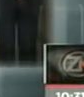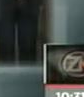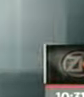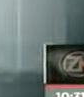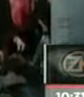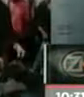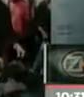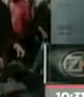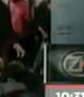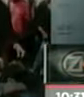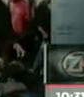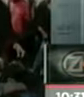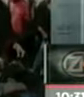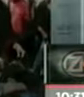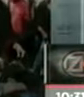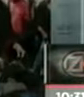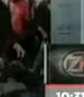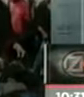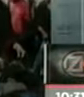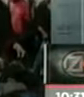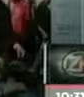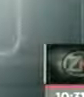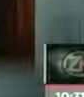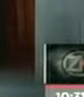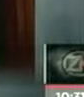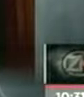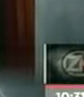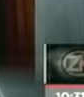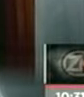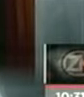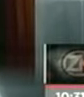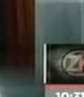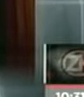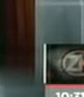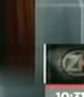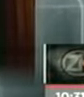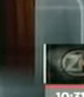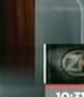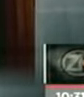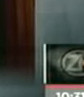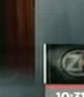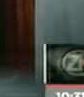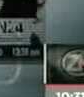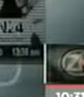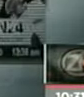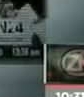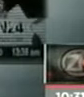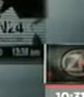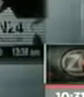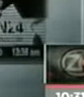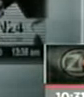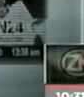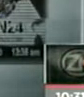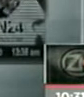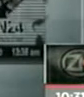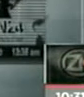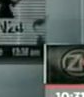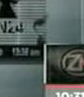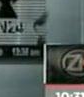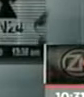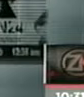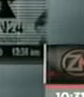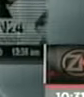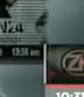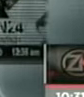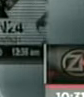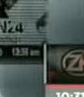a promover instituciones del gobierno dirigidas por la oposición. Que esta es la primera sentencia. Hay